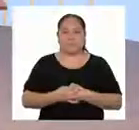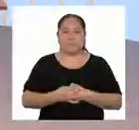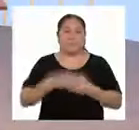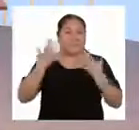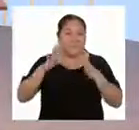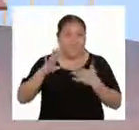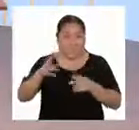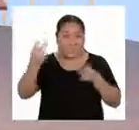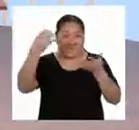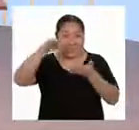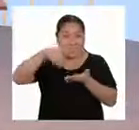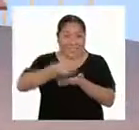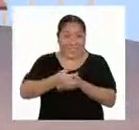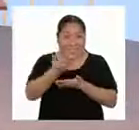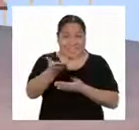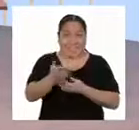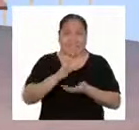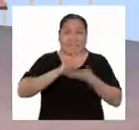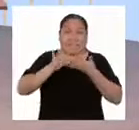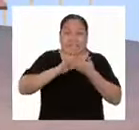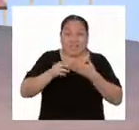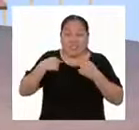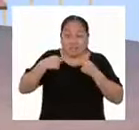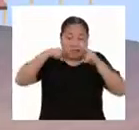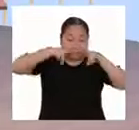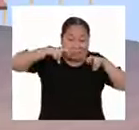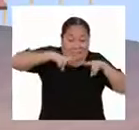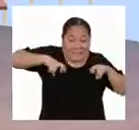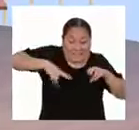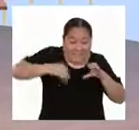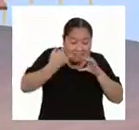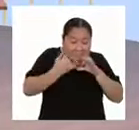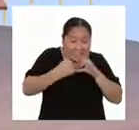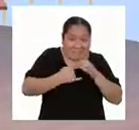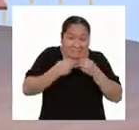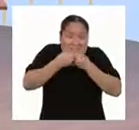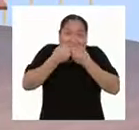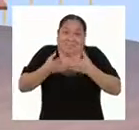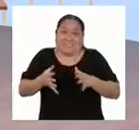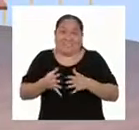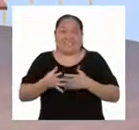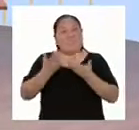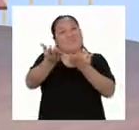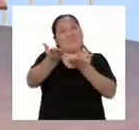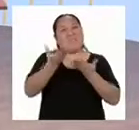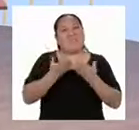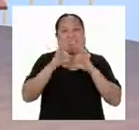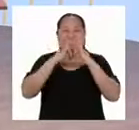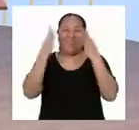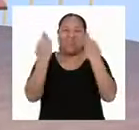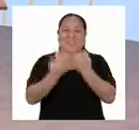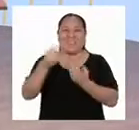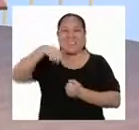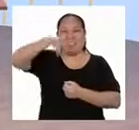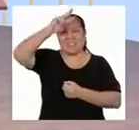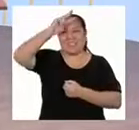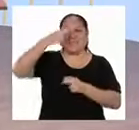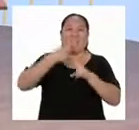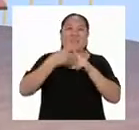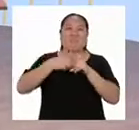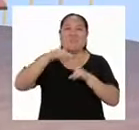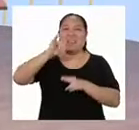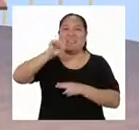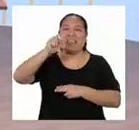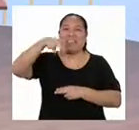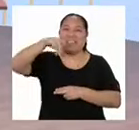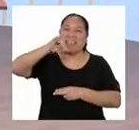Ya llegaron. Disculpen, cuando me pongo a investigar en redes me pierdo. Les doy la bienvenida a Familias del Perú. Mi nombre es Yanira y